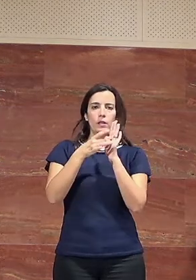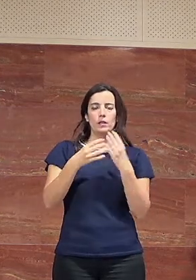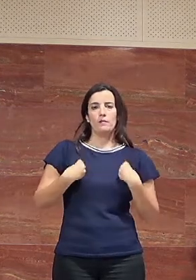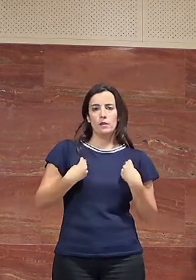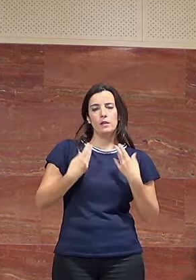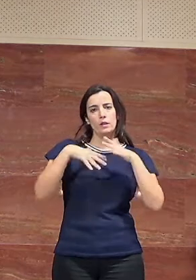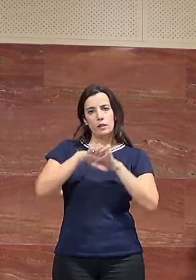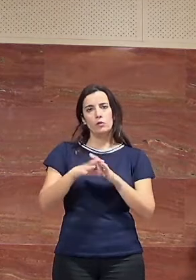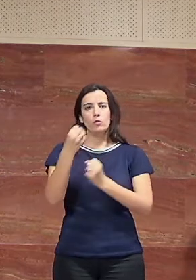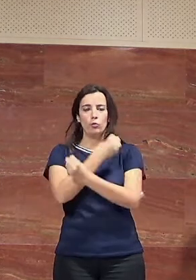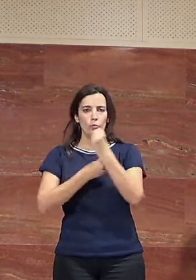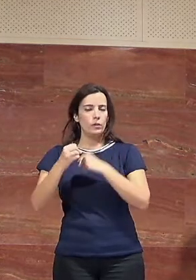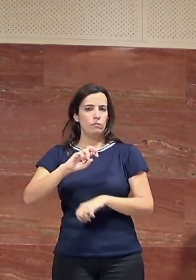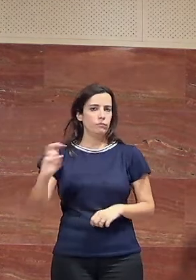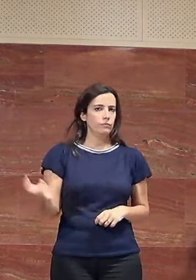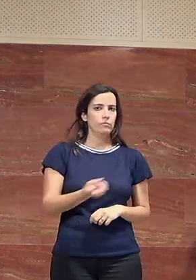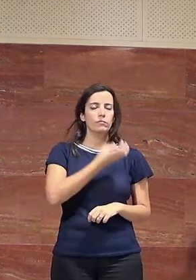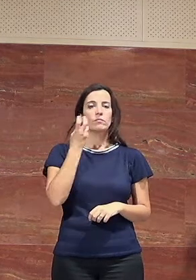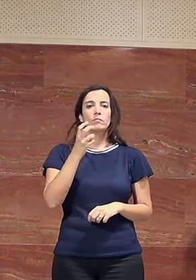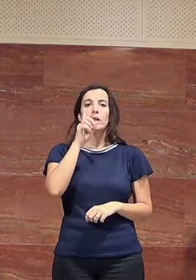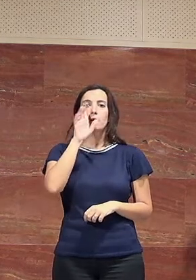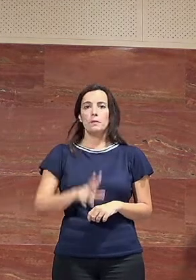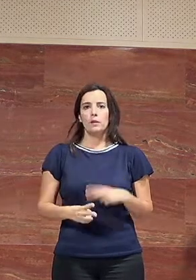integración, la economía, pero vamos a pasar a enseñaros imágenes.